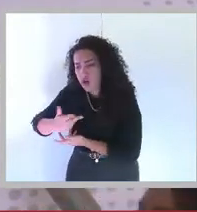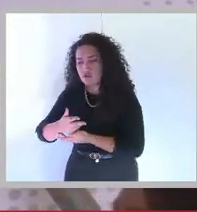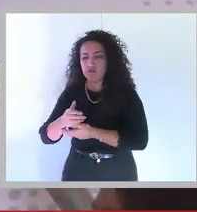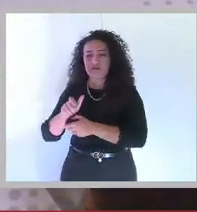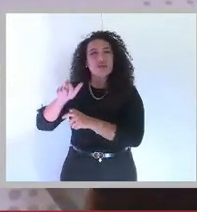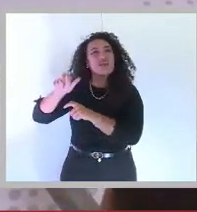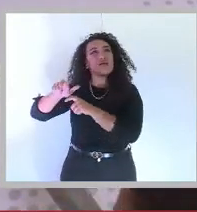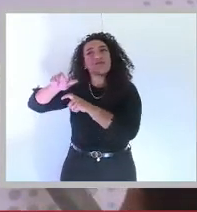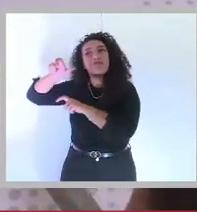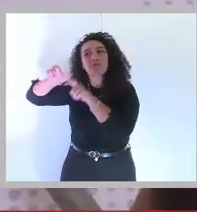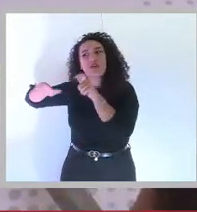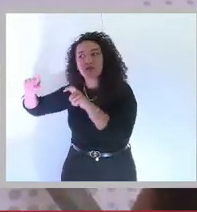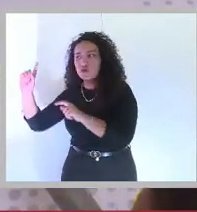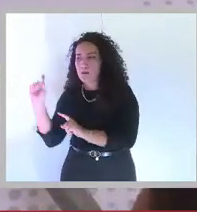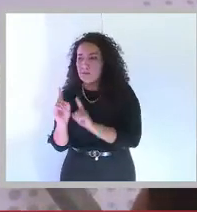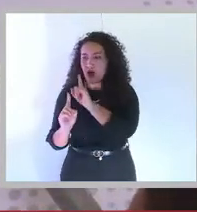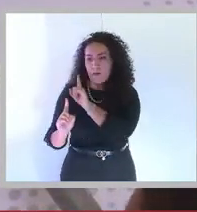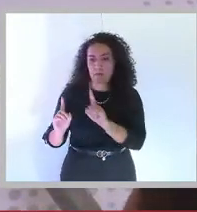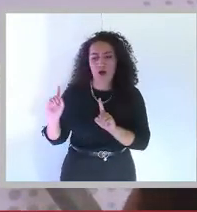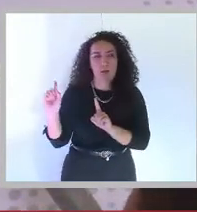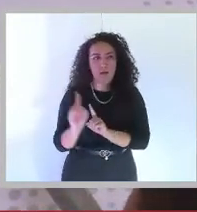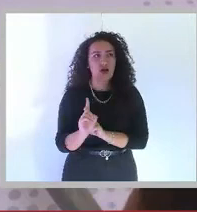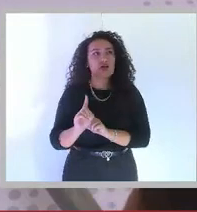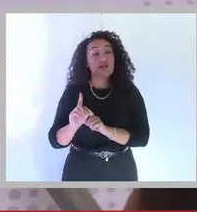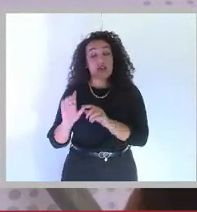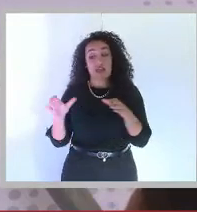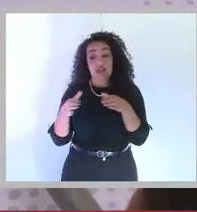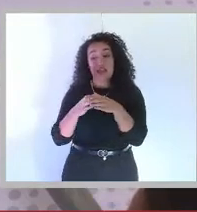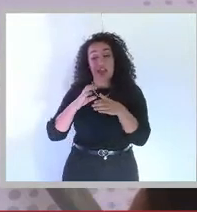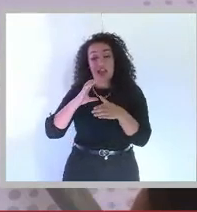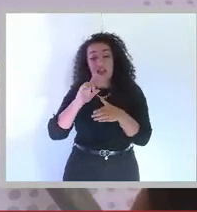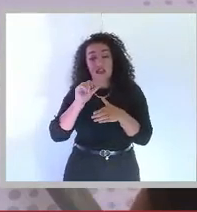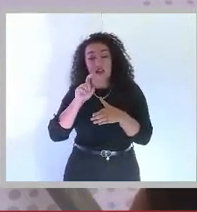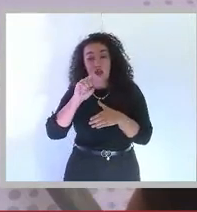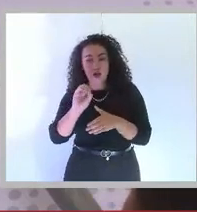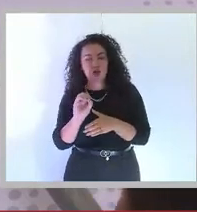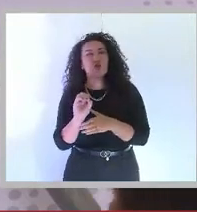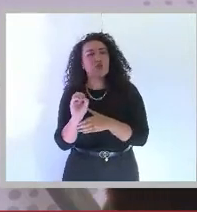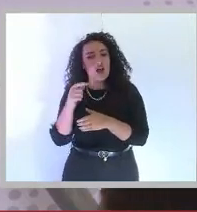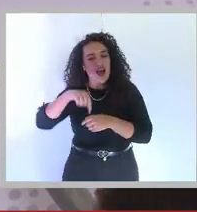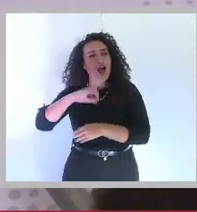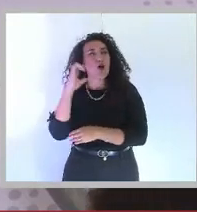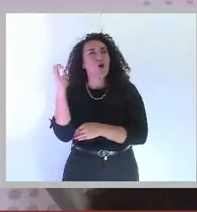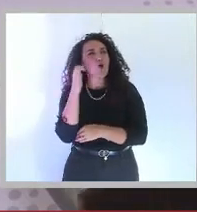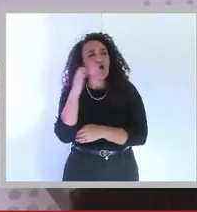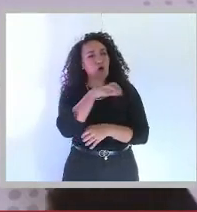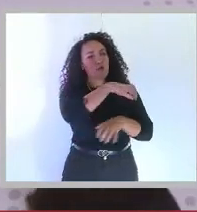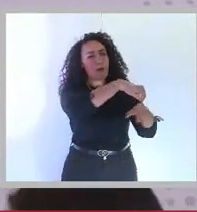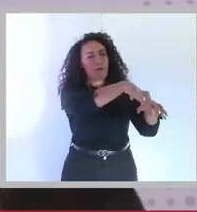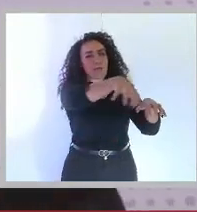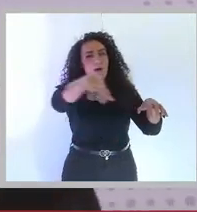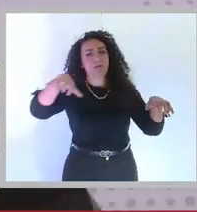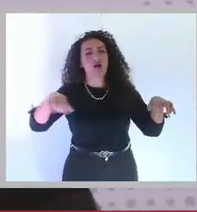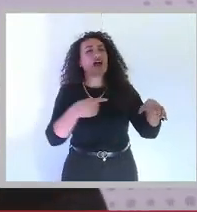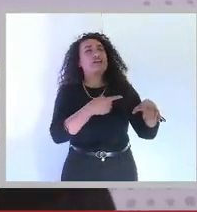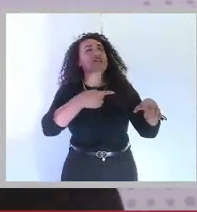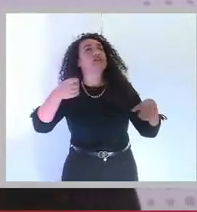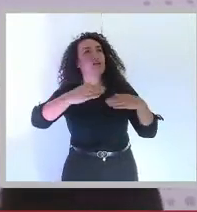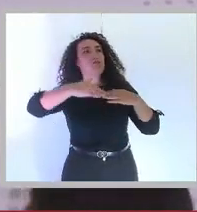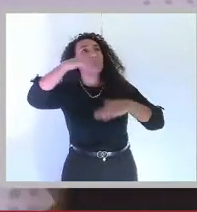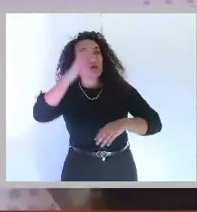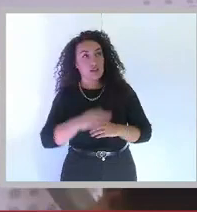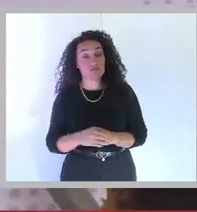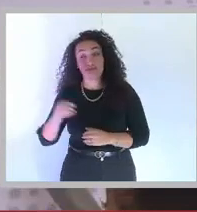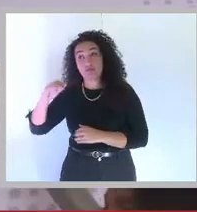la red Claxo. Claxo tiene más de 100 centros en Colombia. Saludamos también a Carolina Jiménez, la representante de los